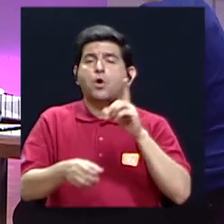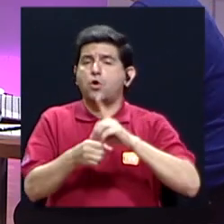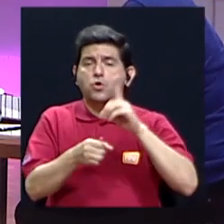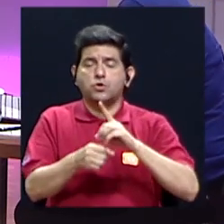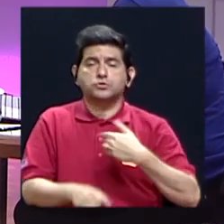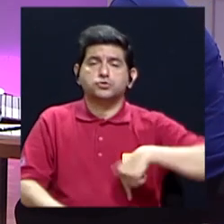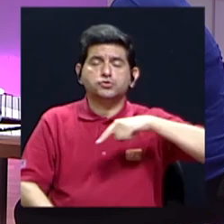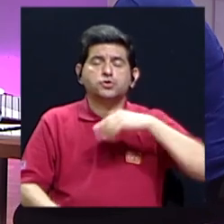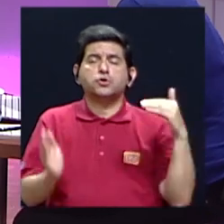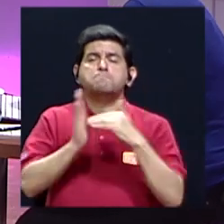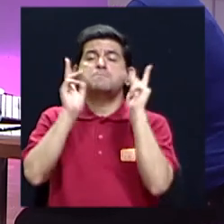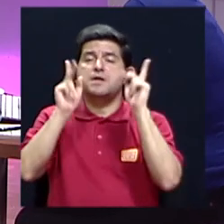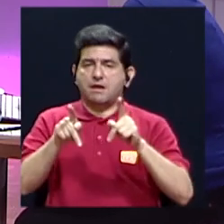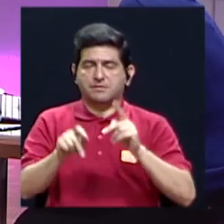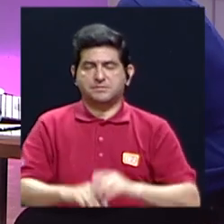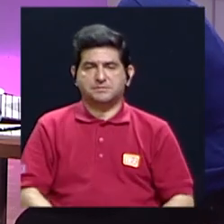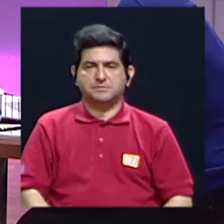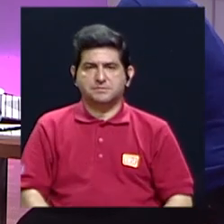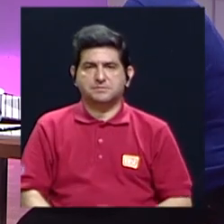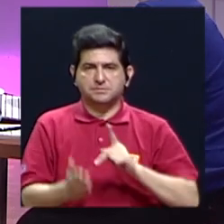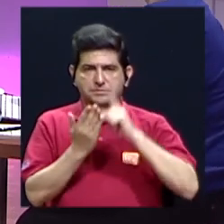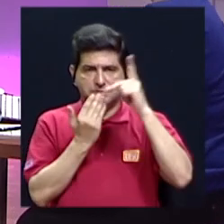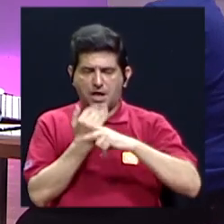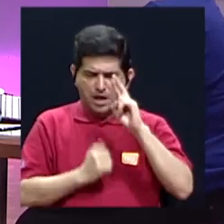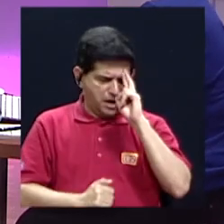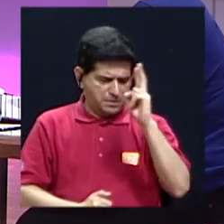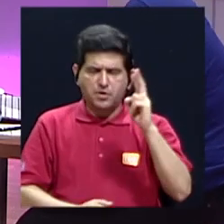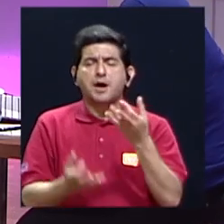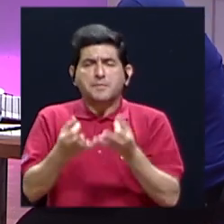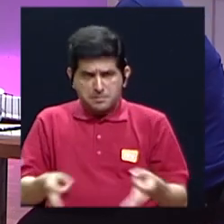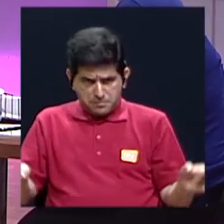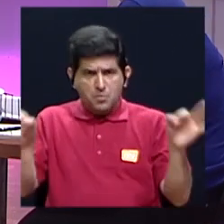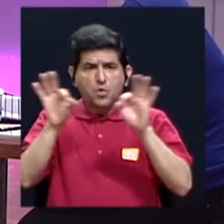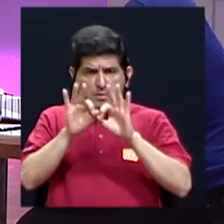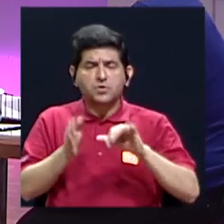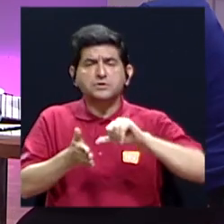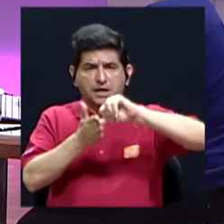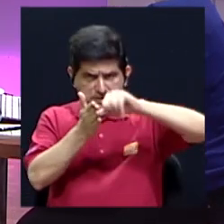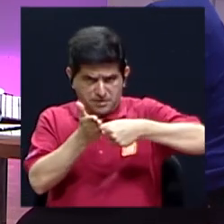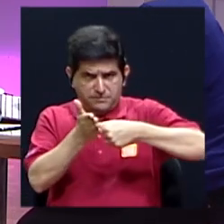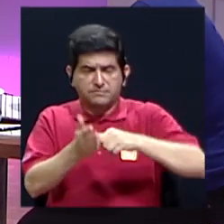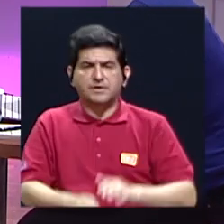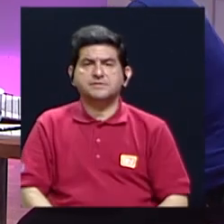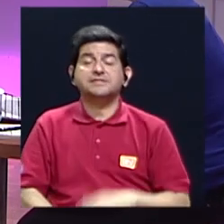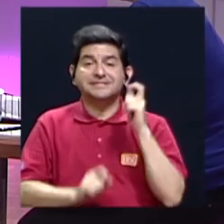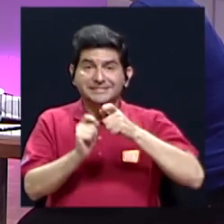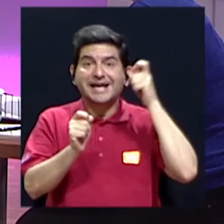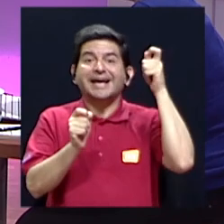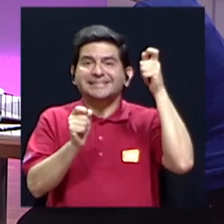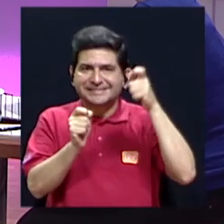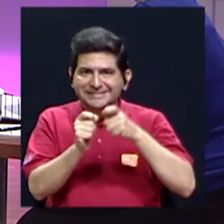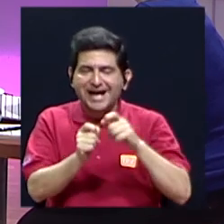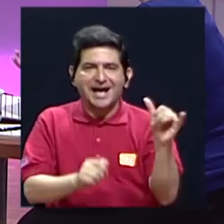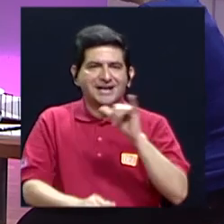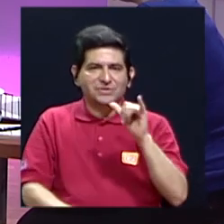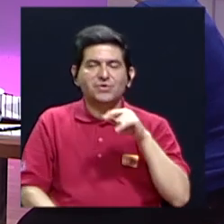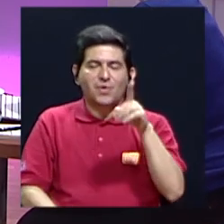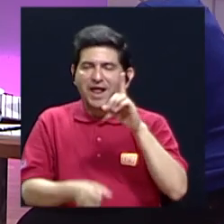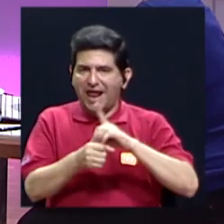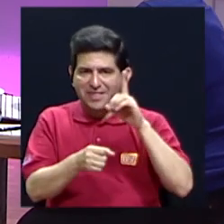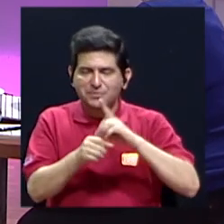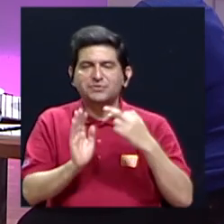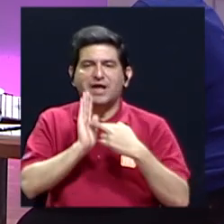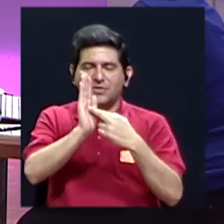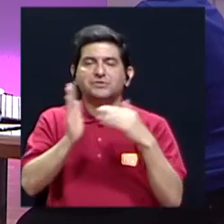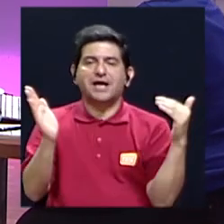diputados, somos miles. Desde el programa de Irreverencia nos parece importante resaltar el hecho de que justamente, digamos, al igual que estos